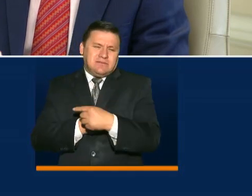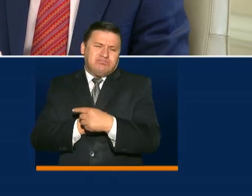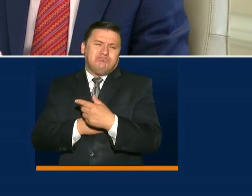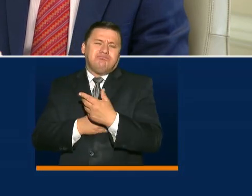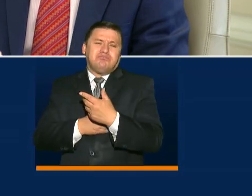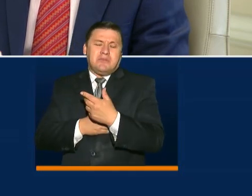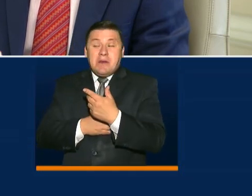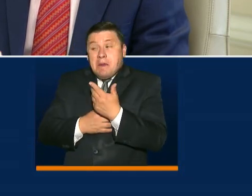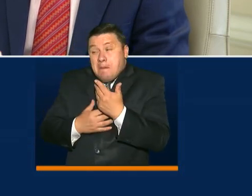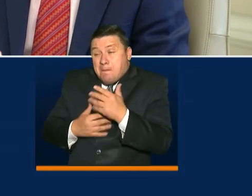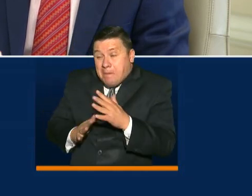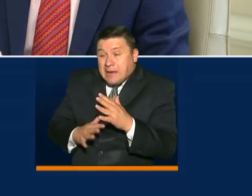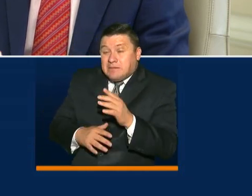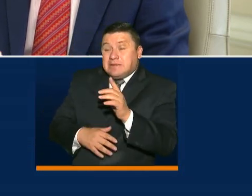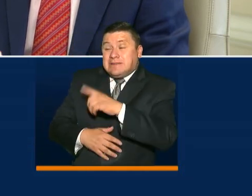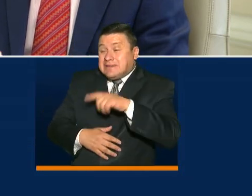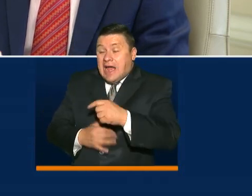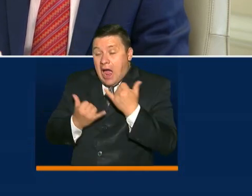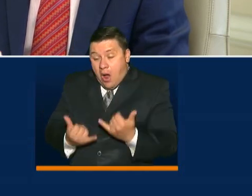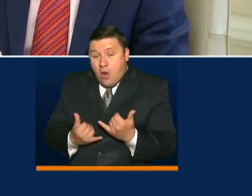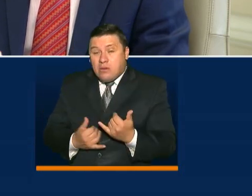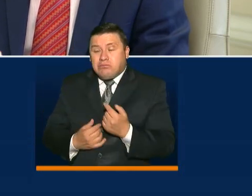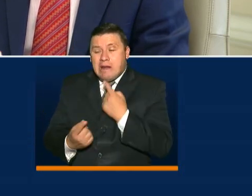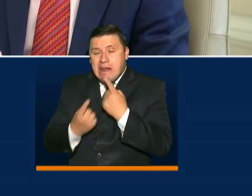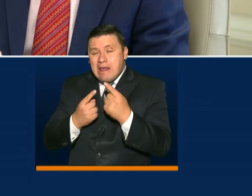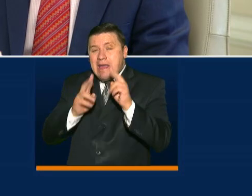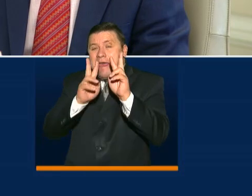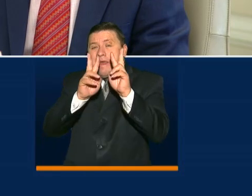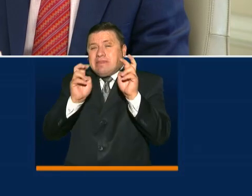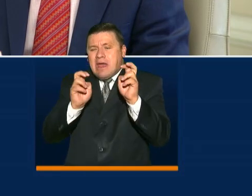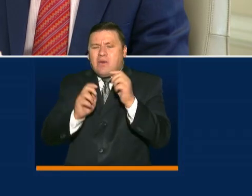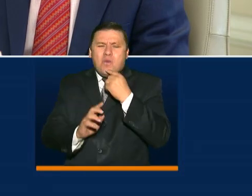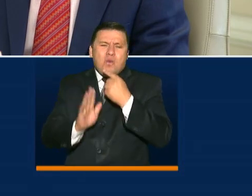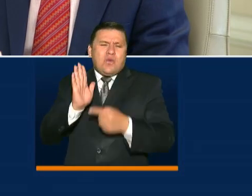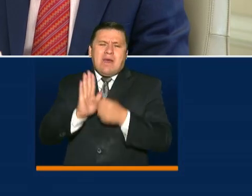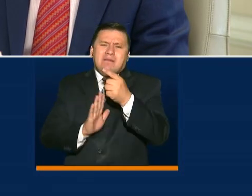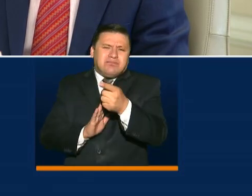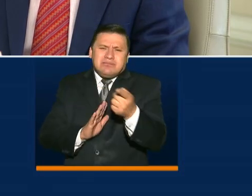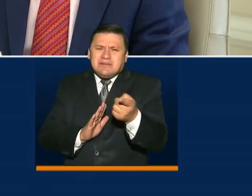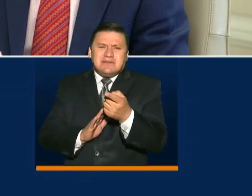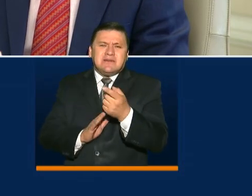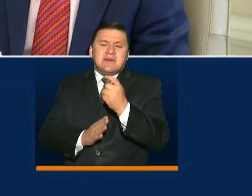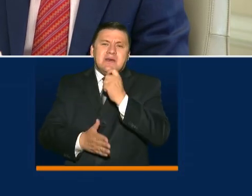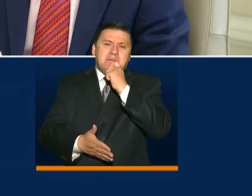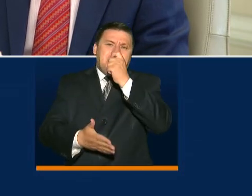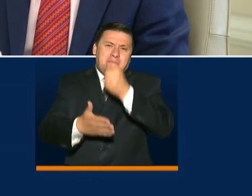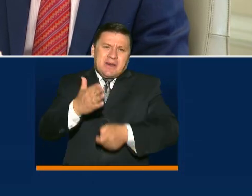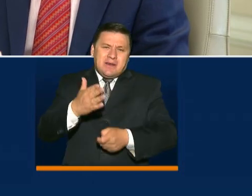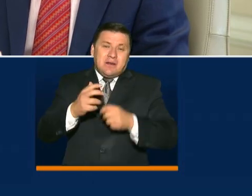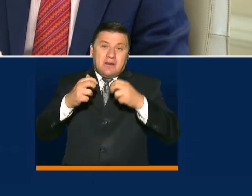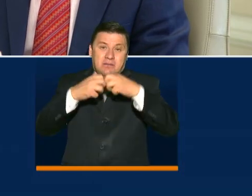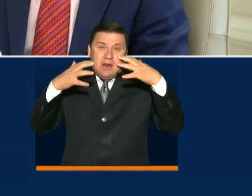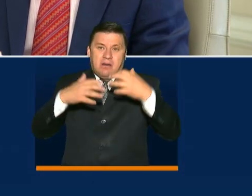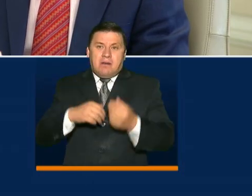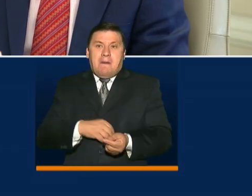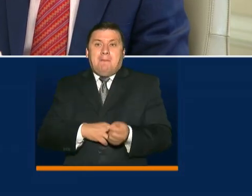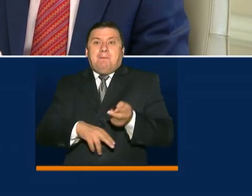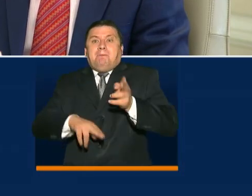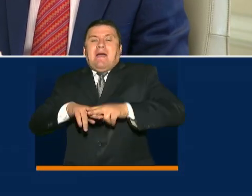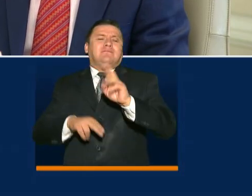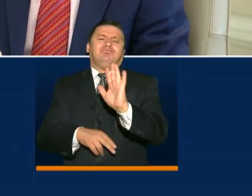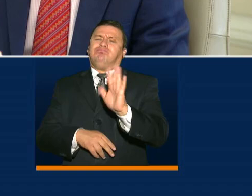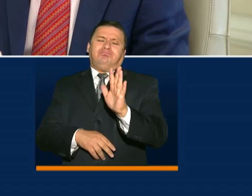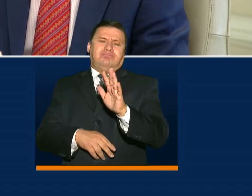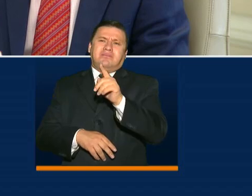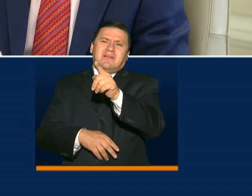también me parece necesario que hablemos sobre la eliminación de la sobretasa de energía para el sector